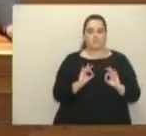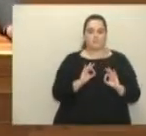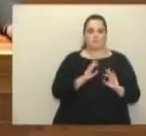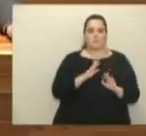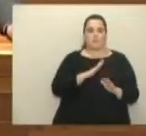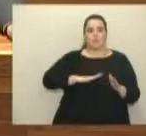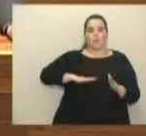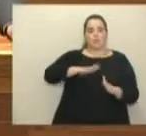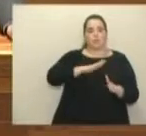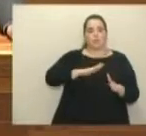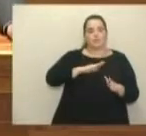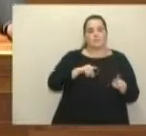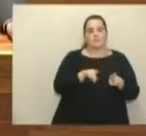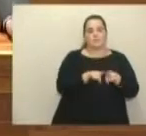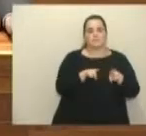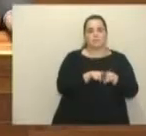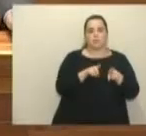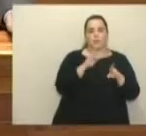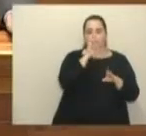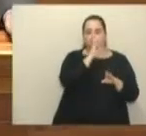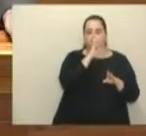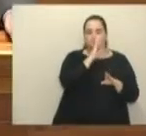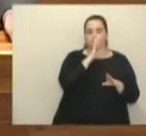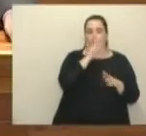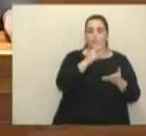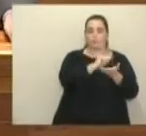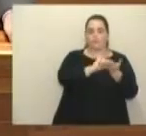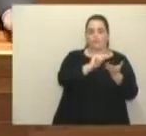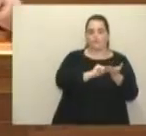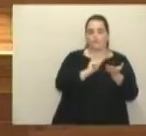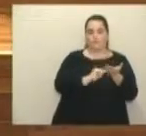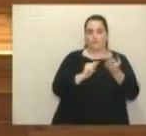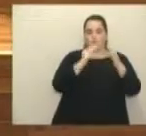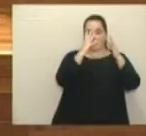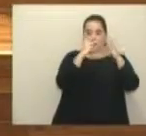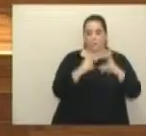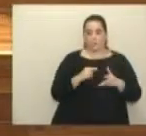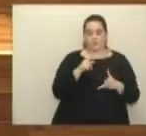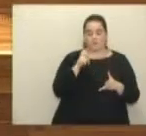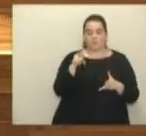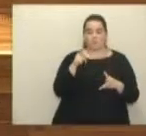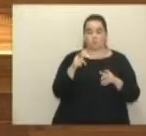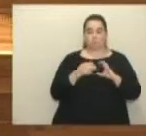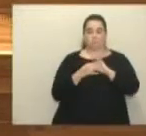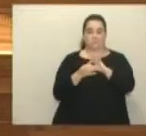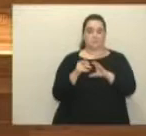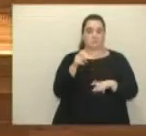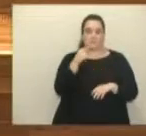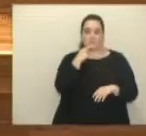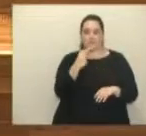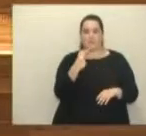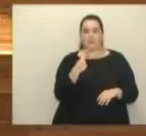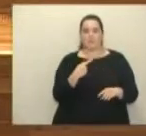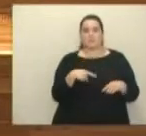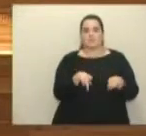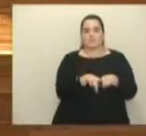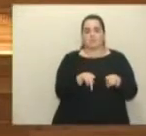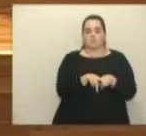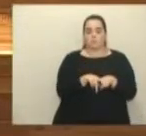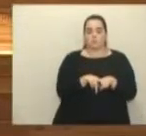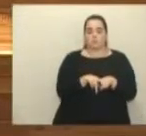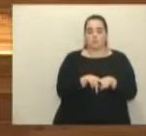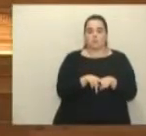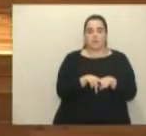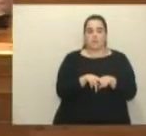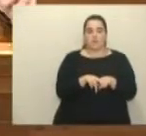sombra a las que hacía referencia el informe de la Sindicatura de Cuentas a las que usted hacía referencia y que efectivamente la propia